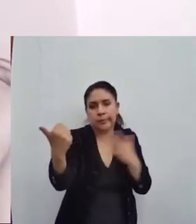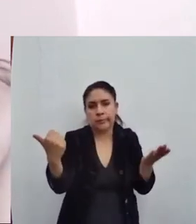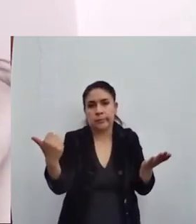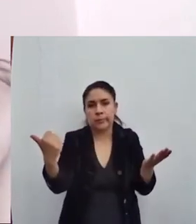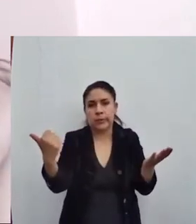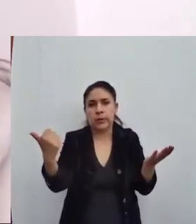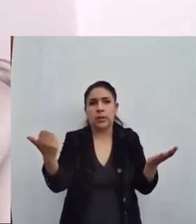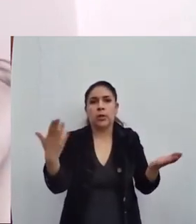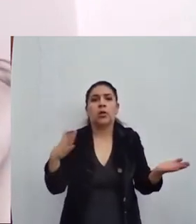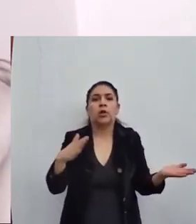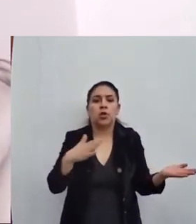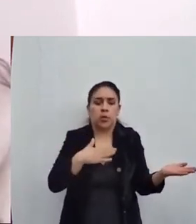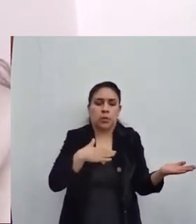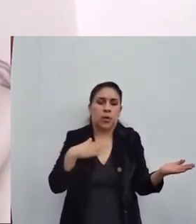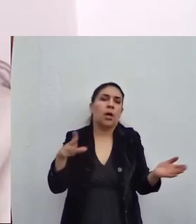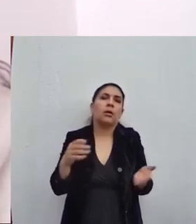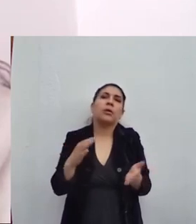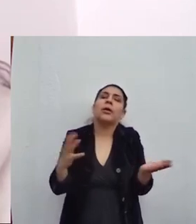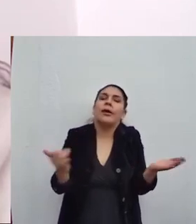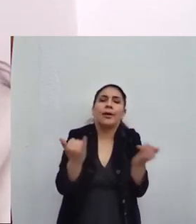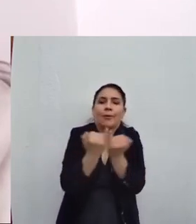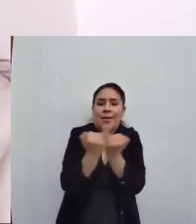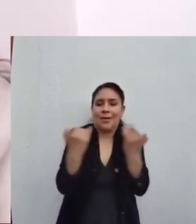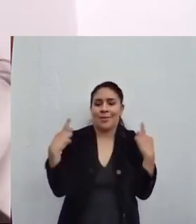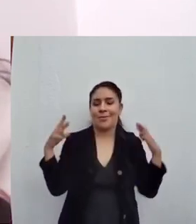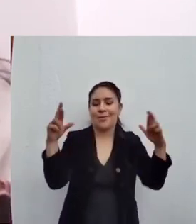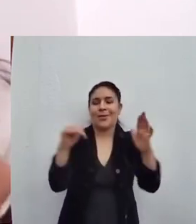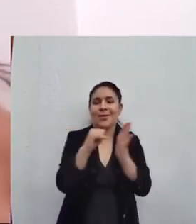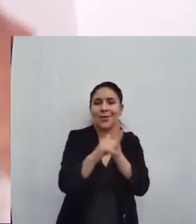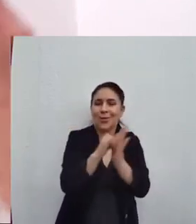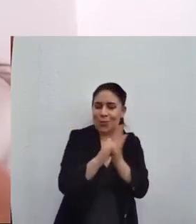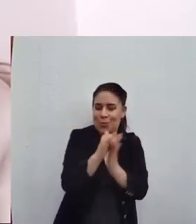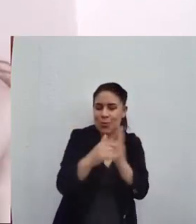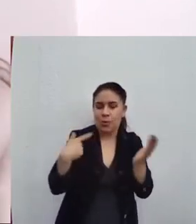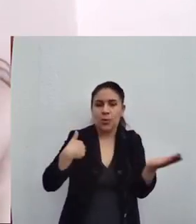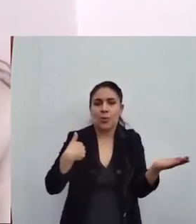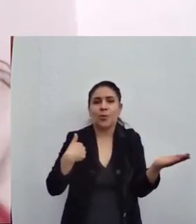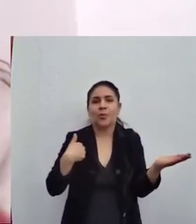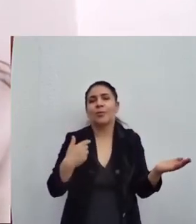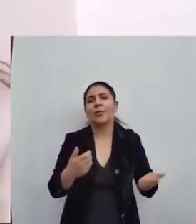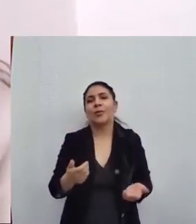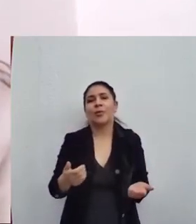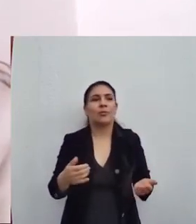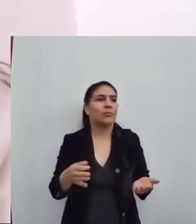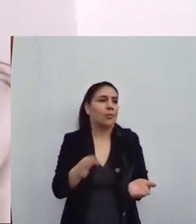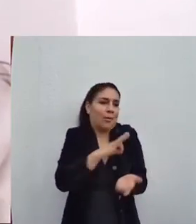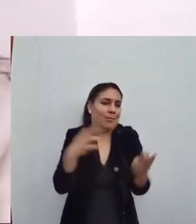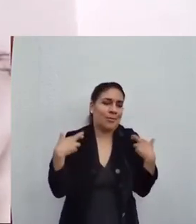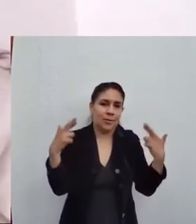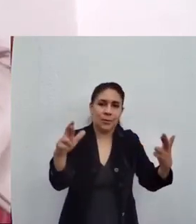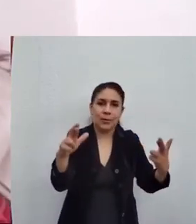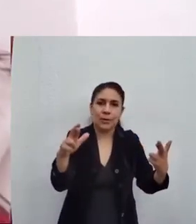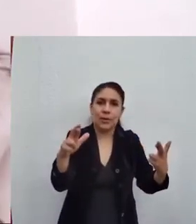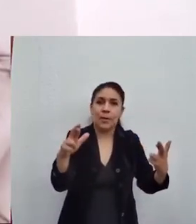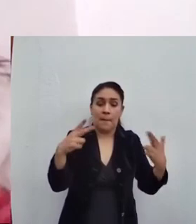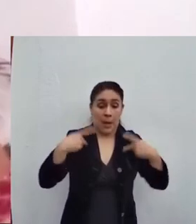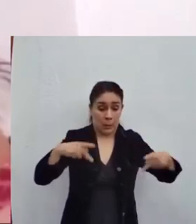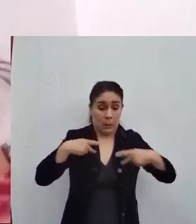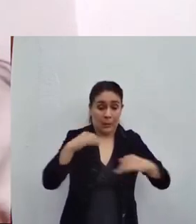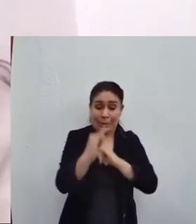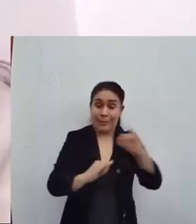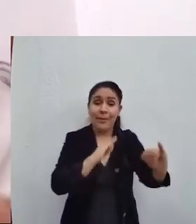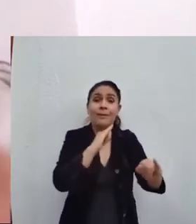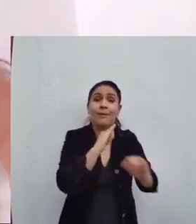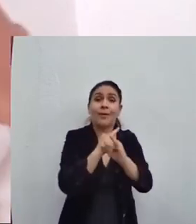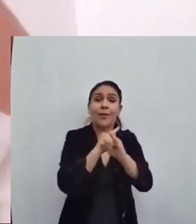de un canal en YouTube que se llama Spinners por el Mundo. Somos un grupo de personas a nivel internacional,